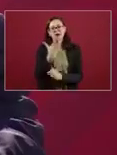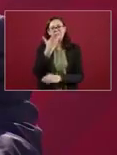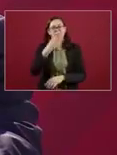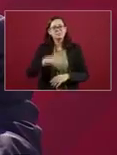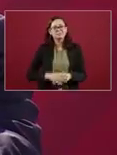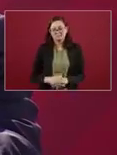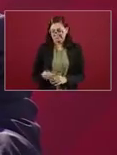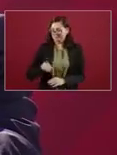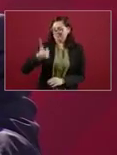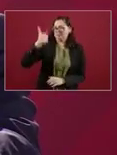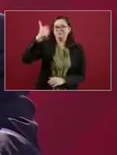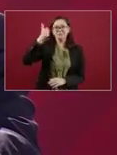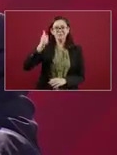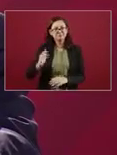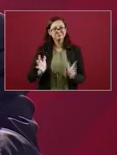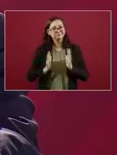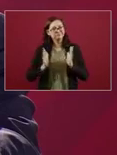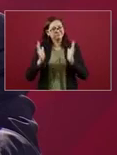inédito.